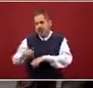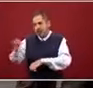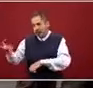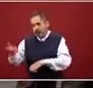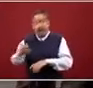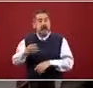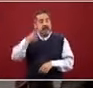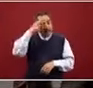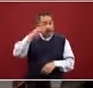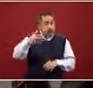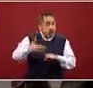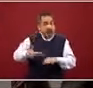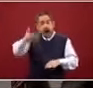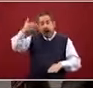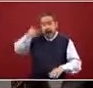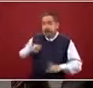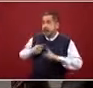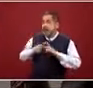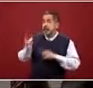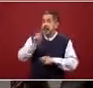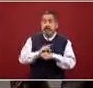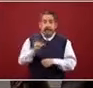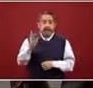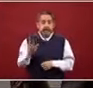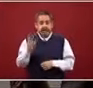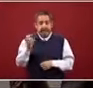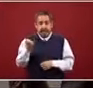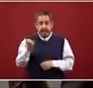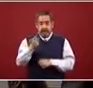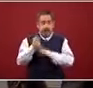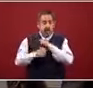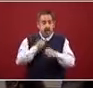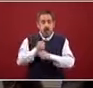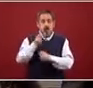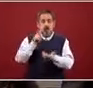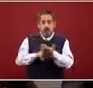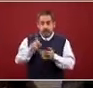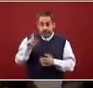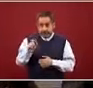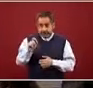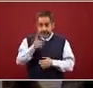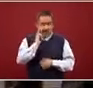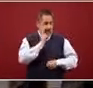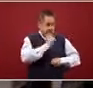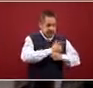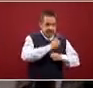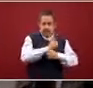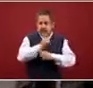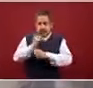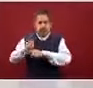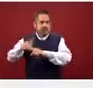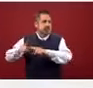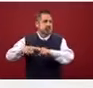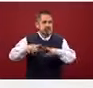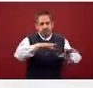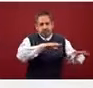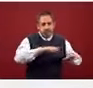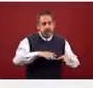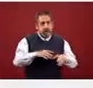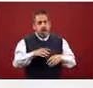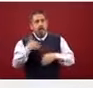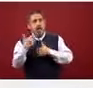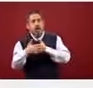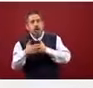empezó a prepararse desde el 3 de enero de 2020 y hemos identificado las distintas situaciones de lo que está por